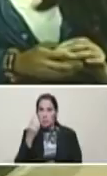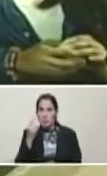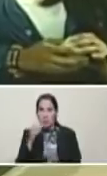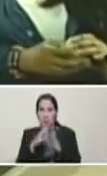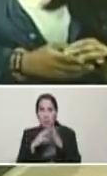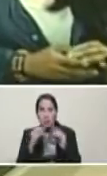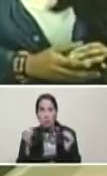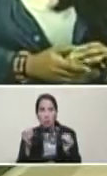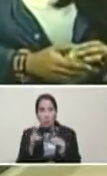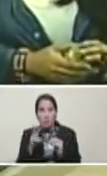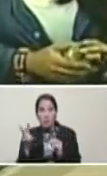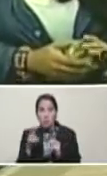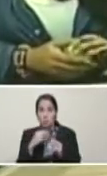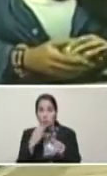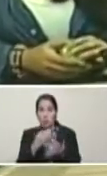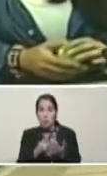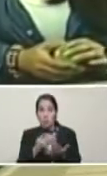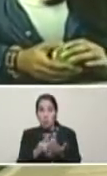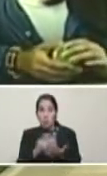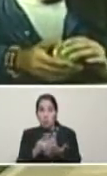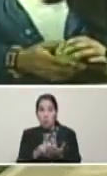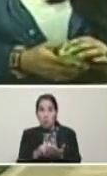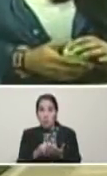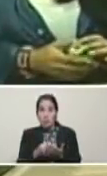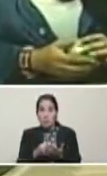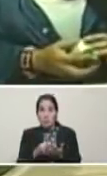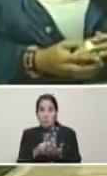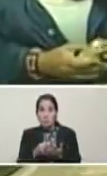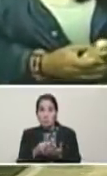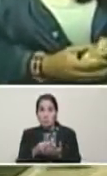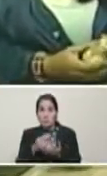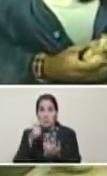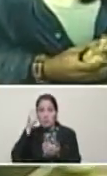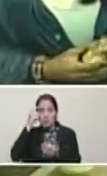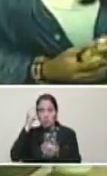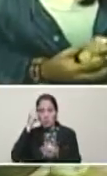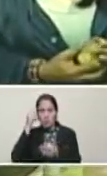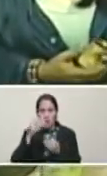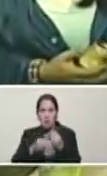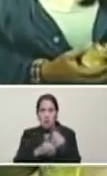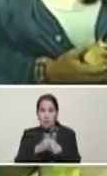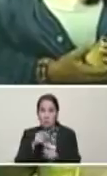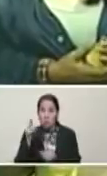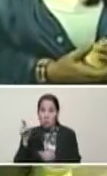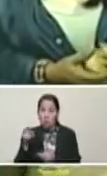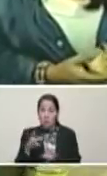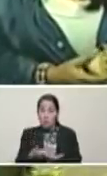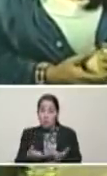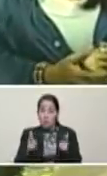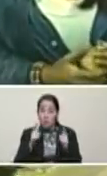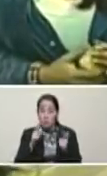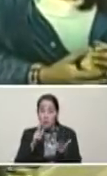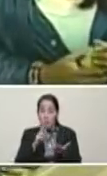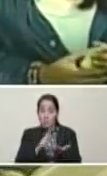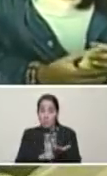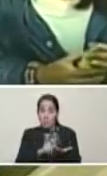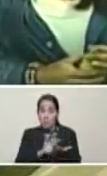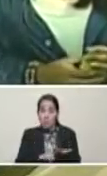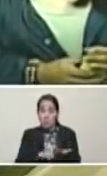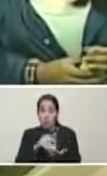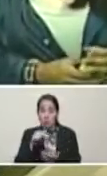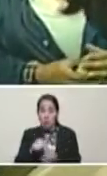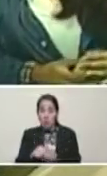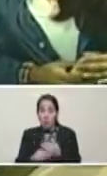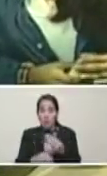desde una propuesta que hace unos días hicimos y que hoy con su autorización con su aprobación la conocerá